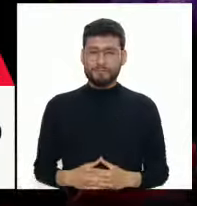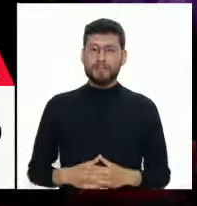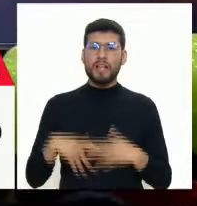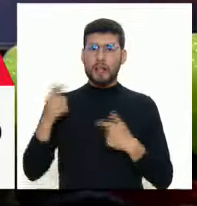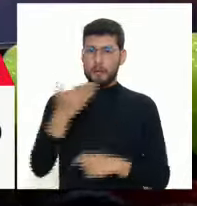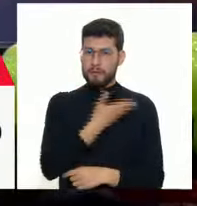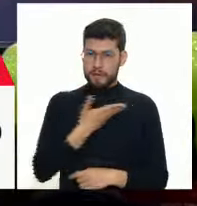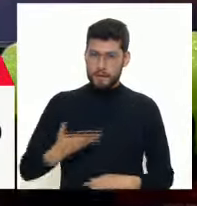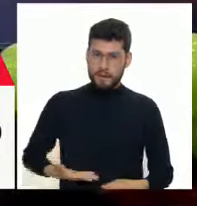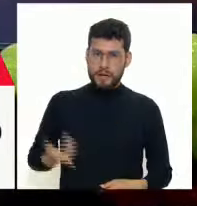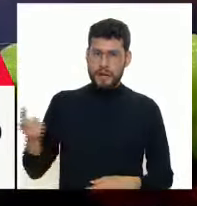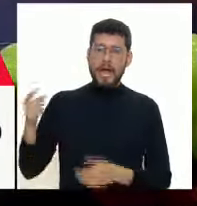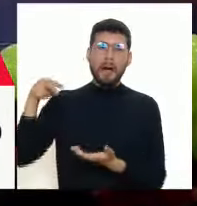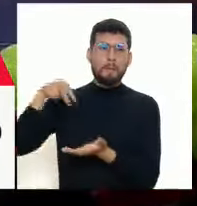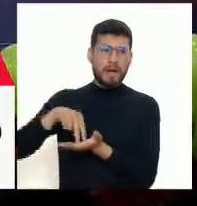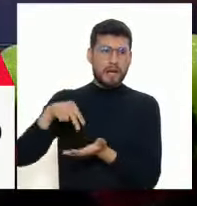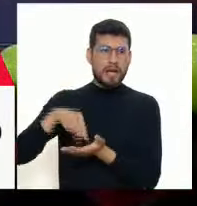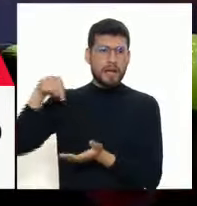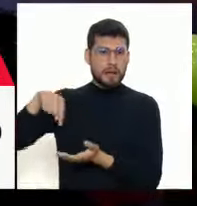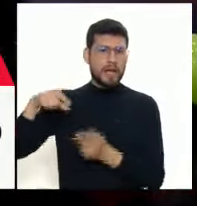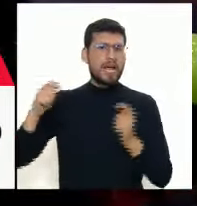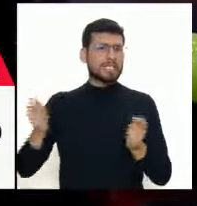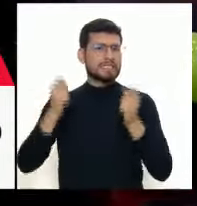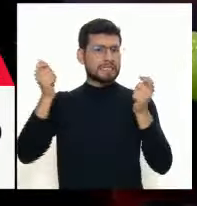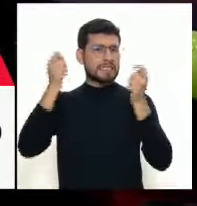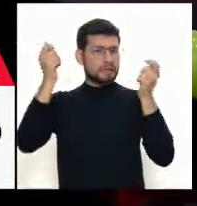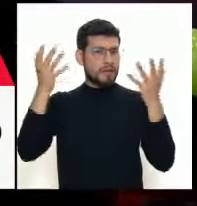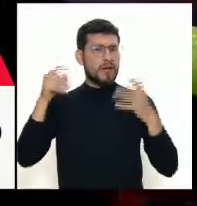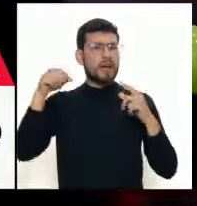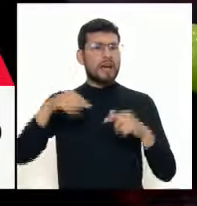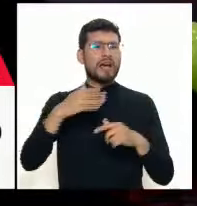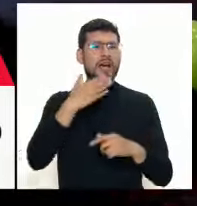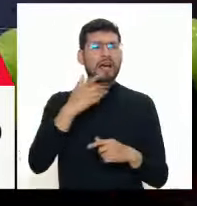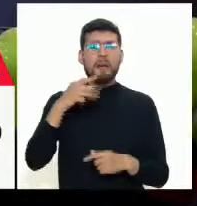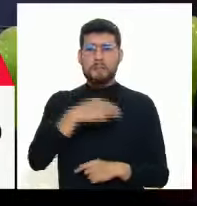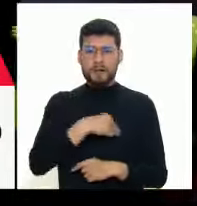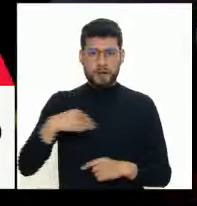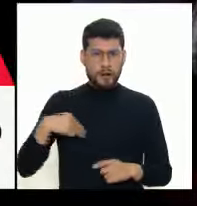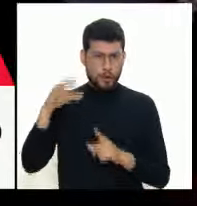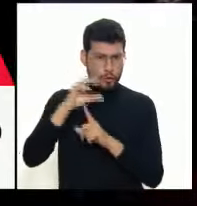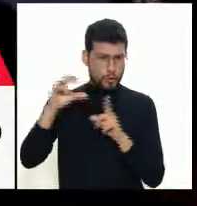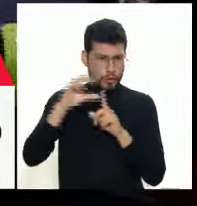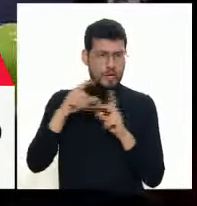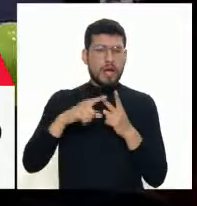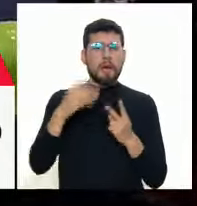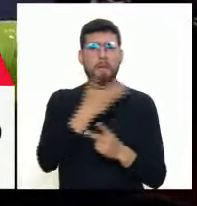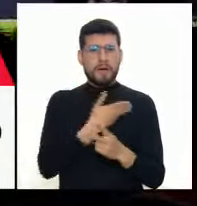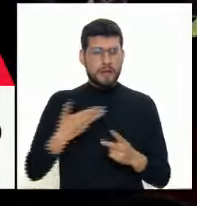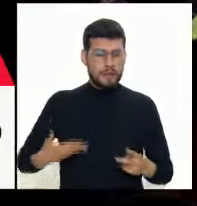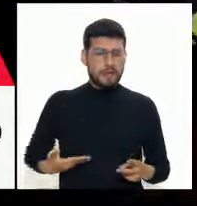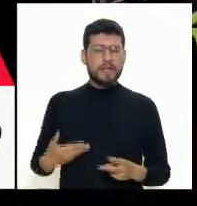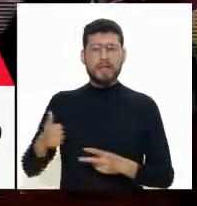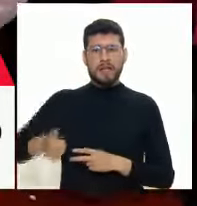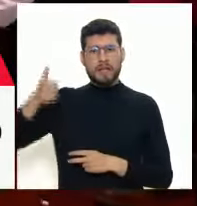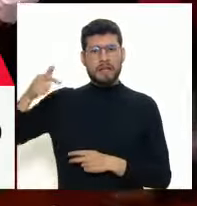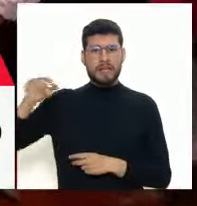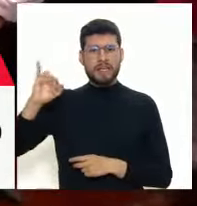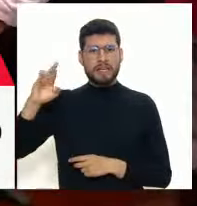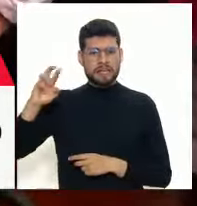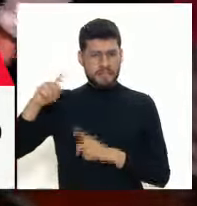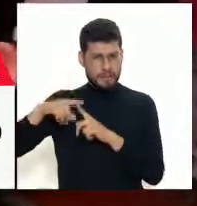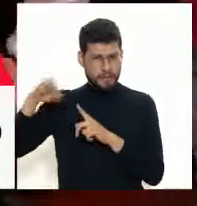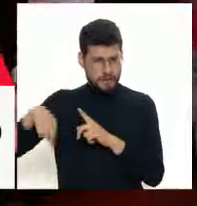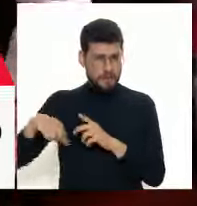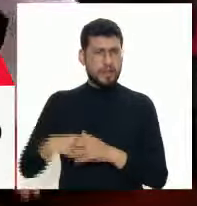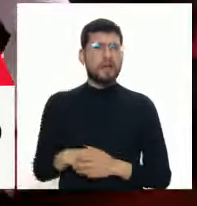La presidenta participa de esta ceremonia acompañada de la ministra de Cultura, la presidenta del ejecutiva del